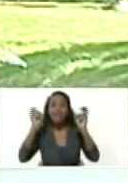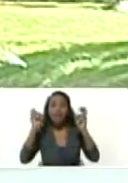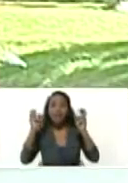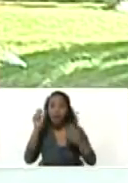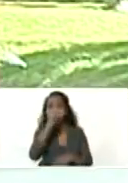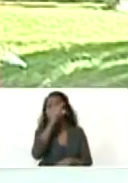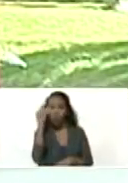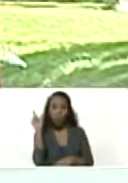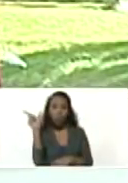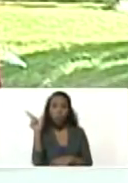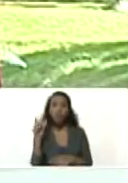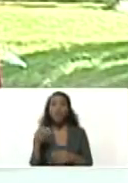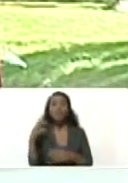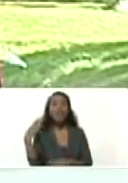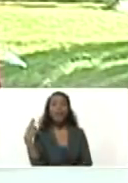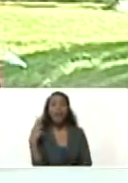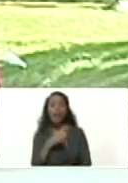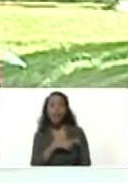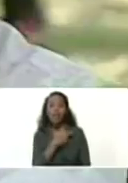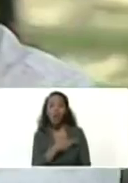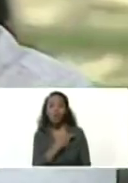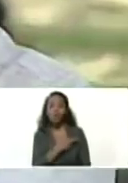José Vilma Mora, nuestro hermano.